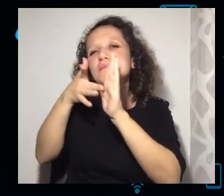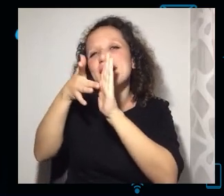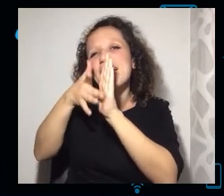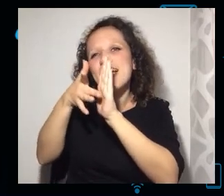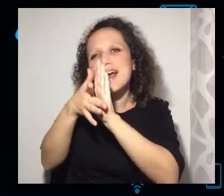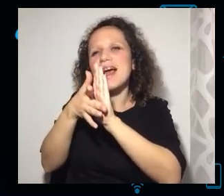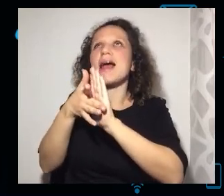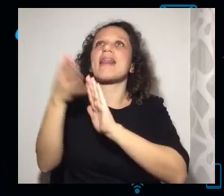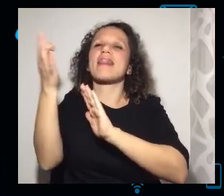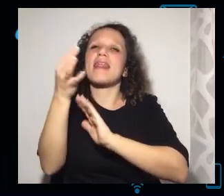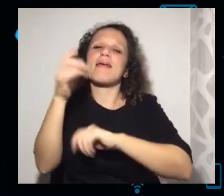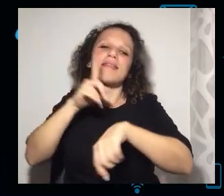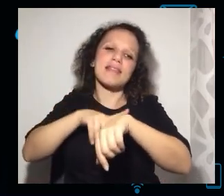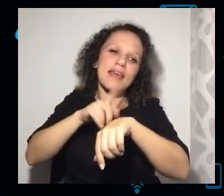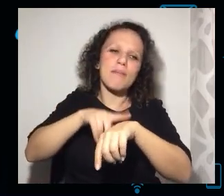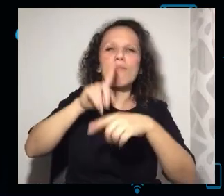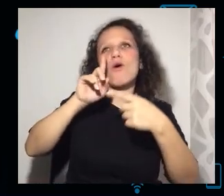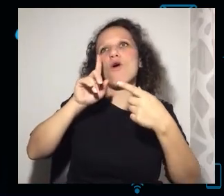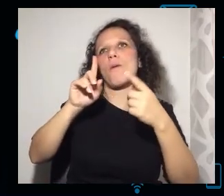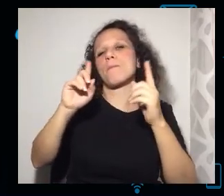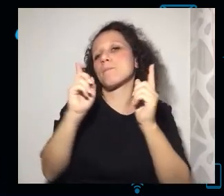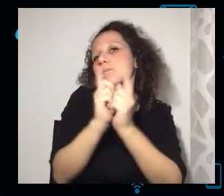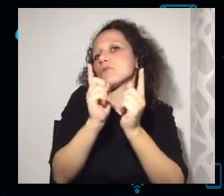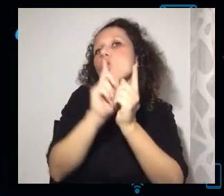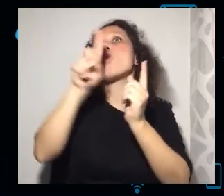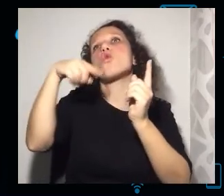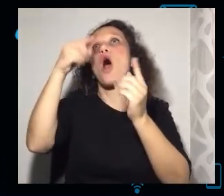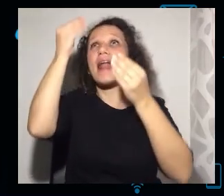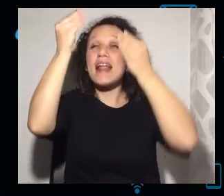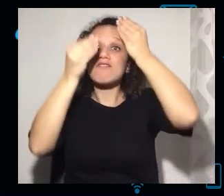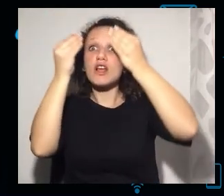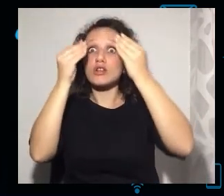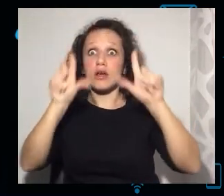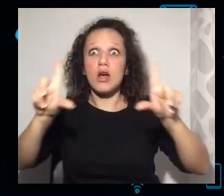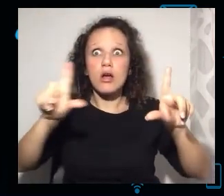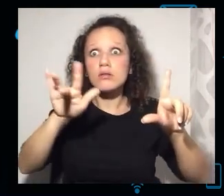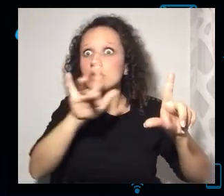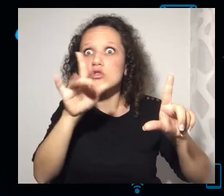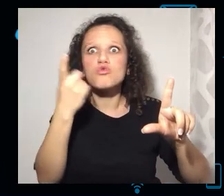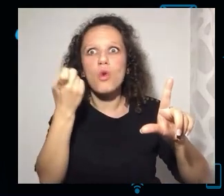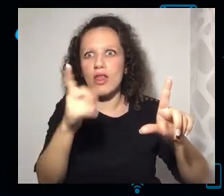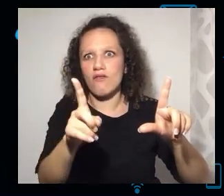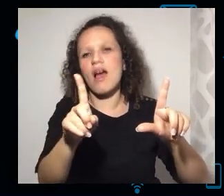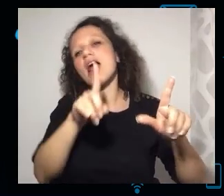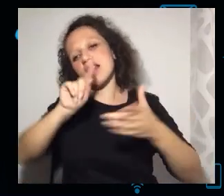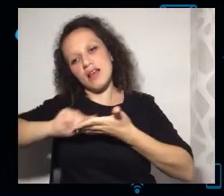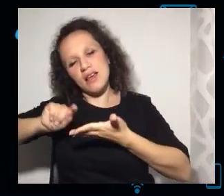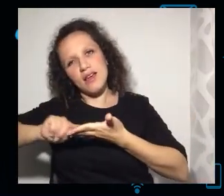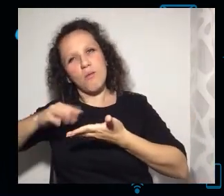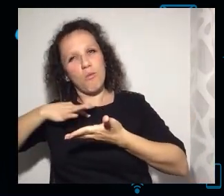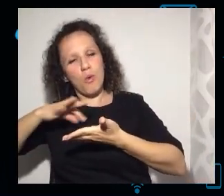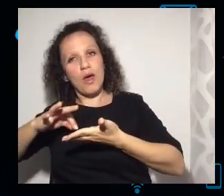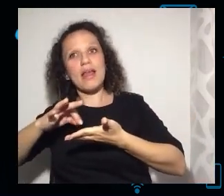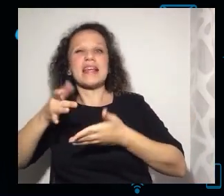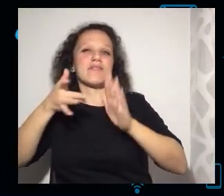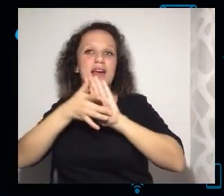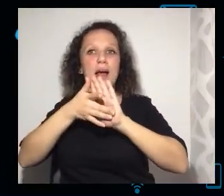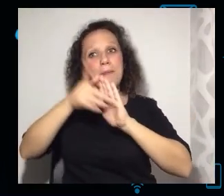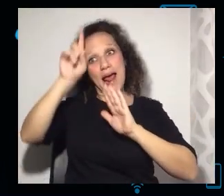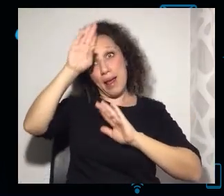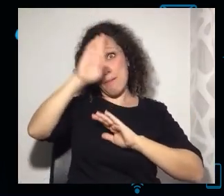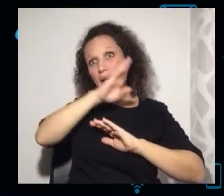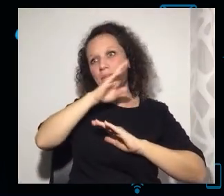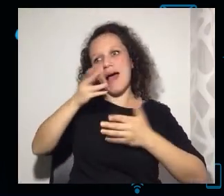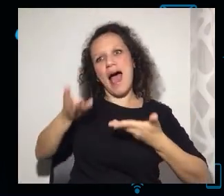de reflexión para el cual probablemente no necesiten la pantalla bueno ayudar en ese ejercicio de traducción para hacernos todos estar todos en